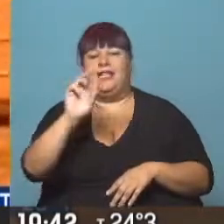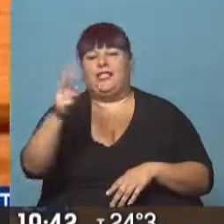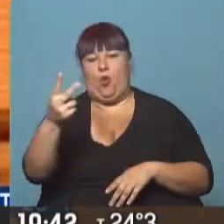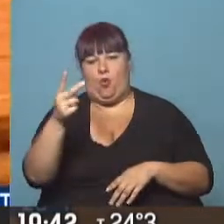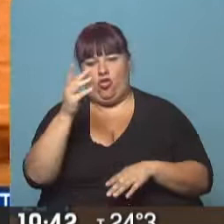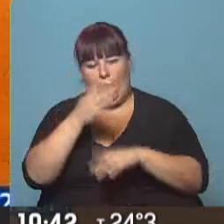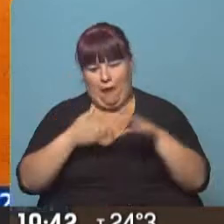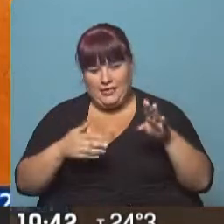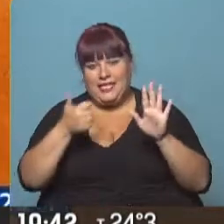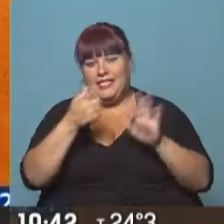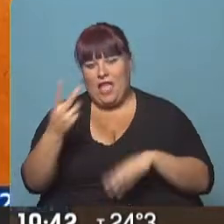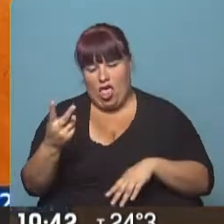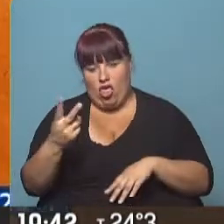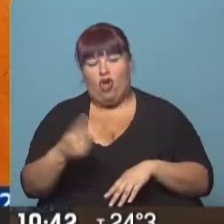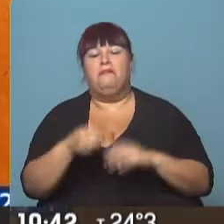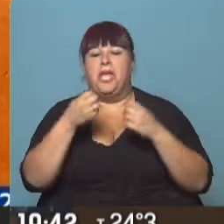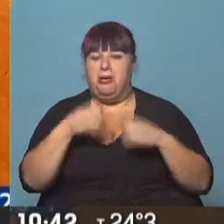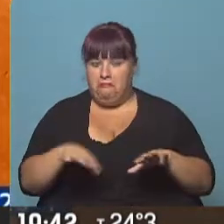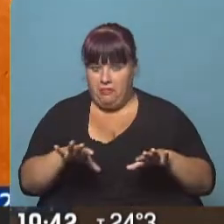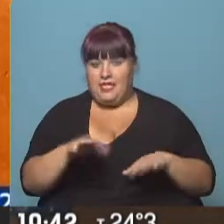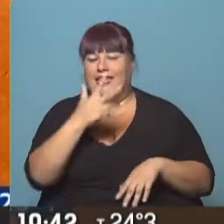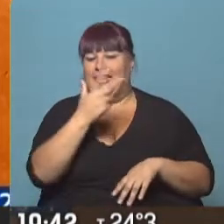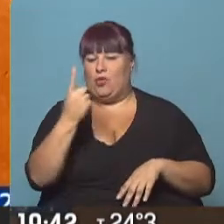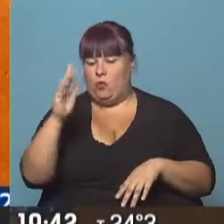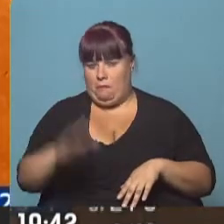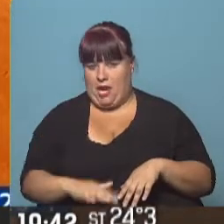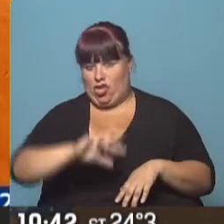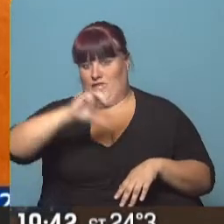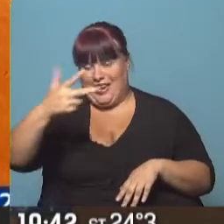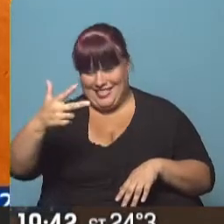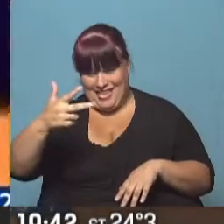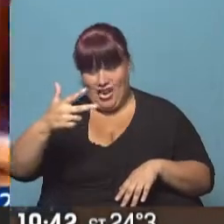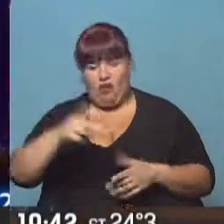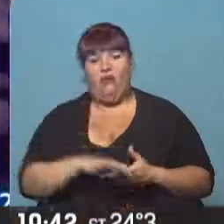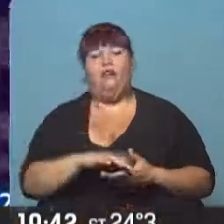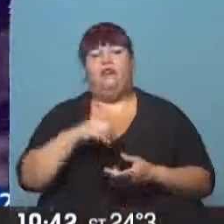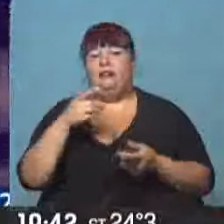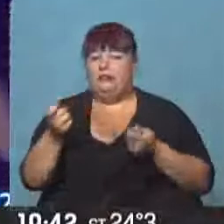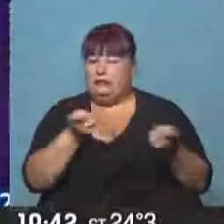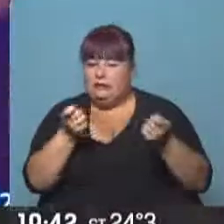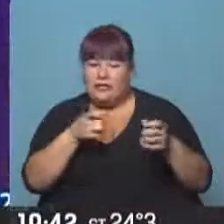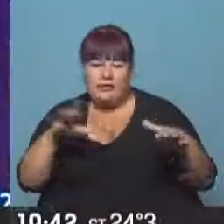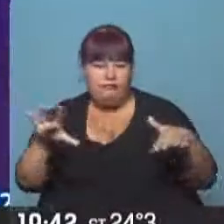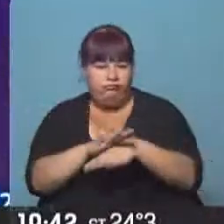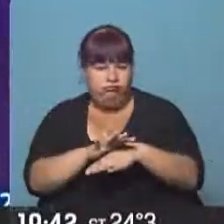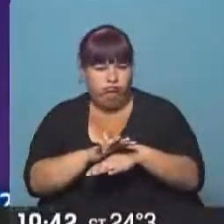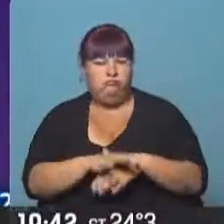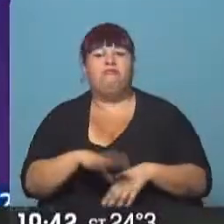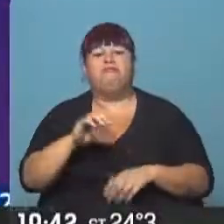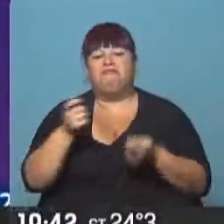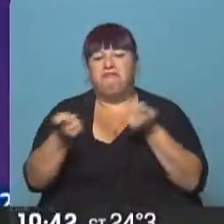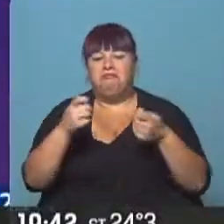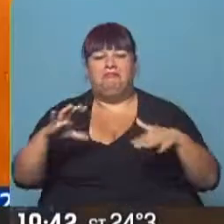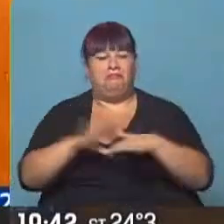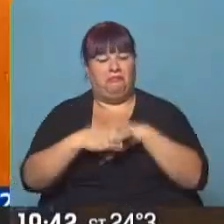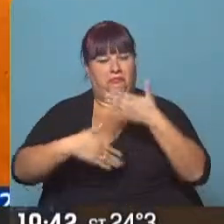parcial 6-2. Arrancó 3-1 abajo en el tercero. Afinó la puntería, encontró